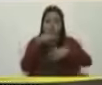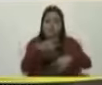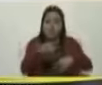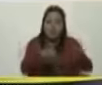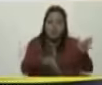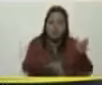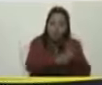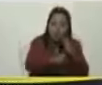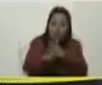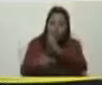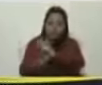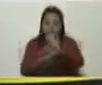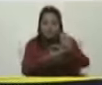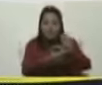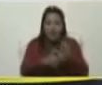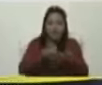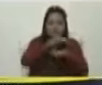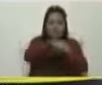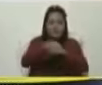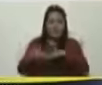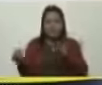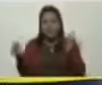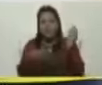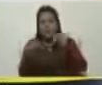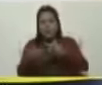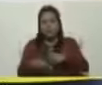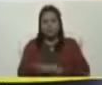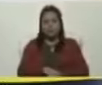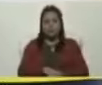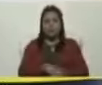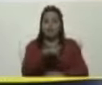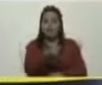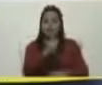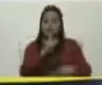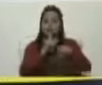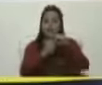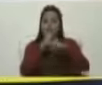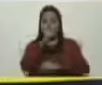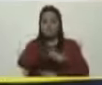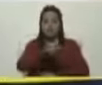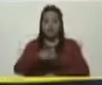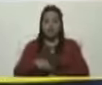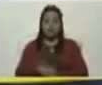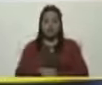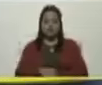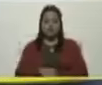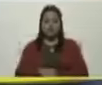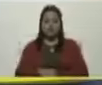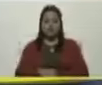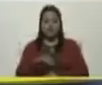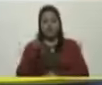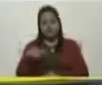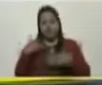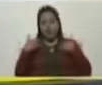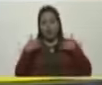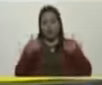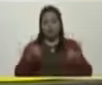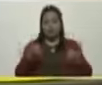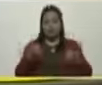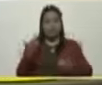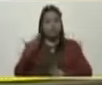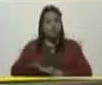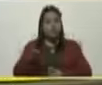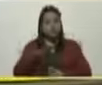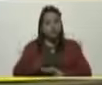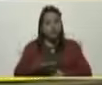municipios, porque va a permitir, es algo que genera un alto impacto en la población, y sin duda alguna la salud es algo álgido para todos